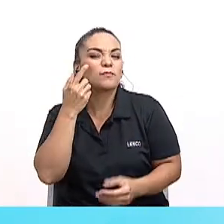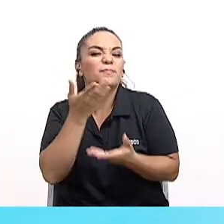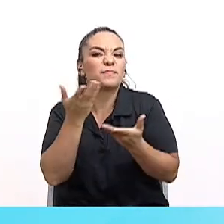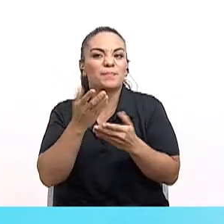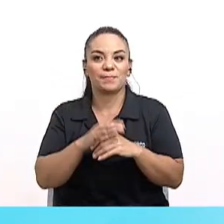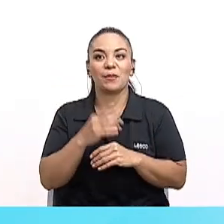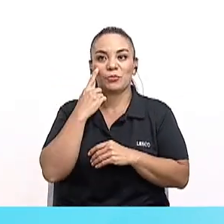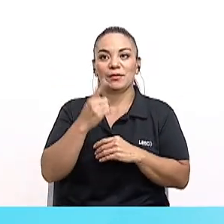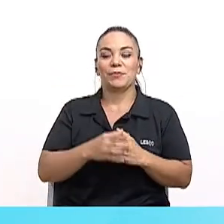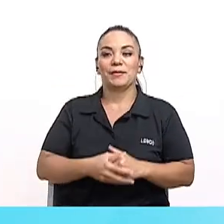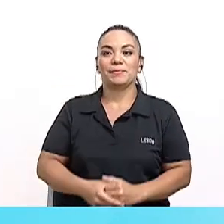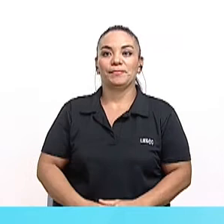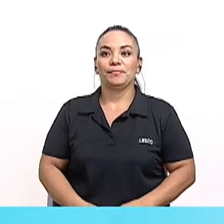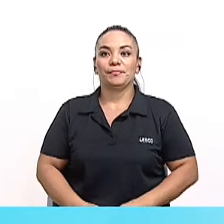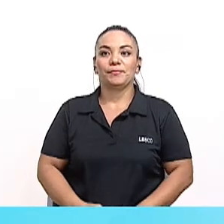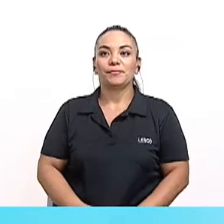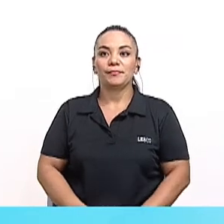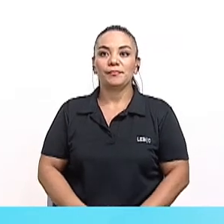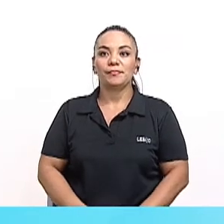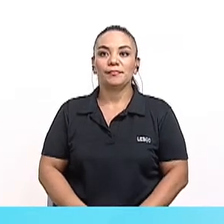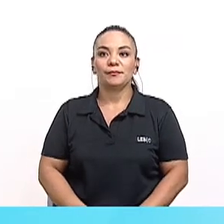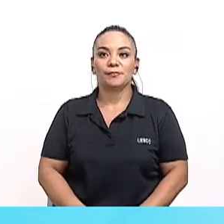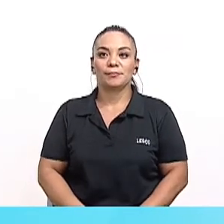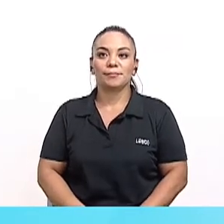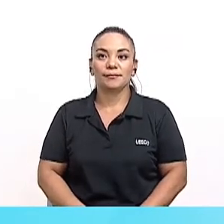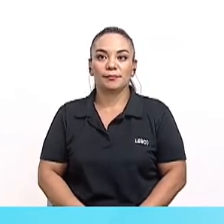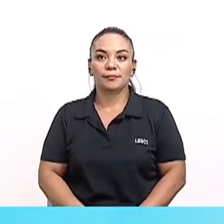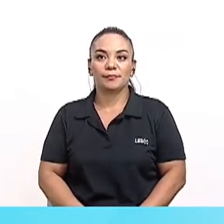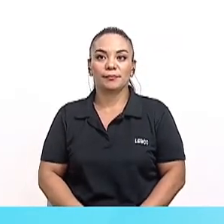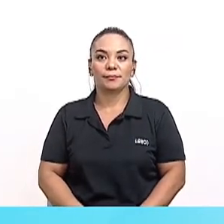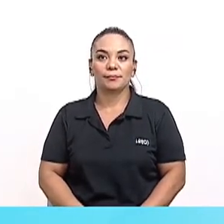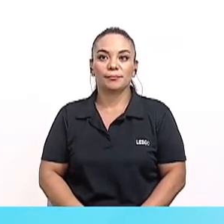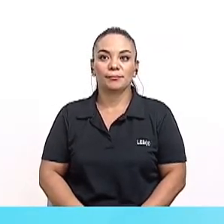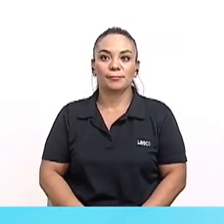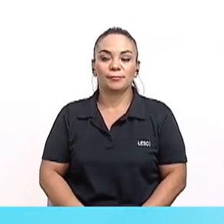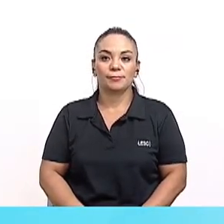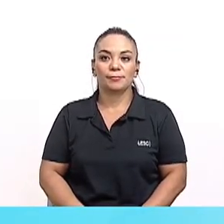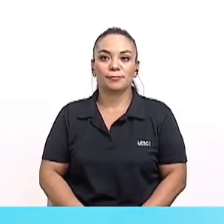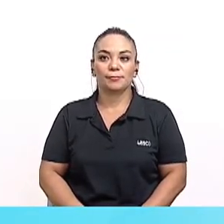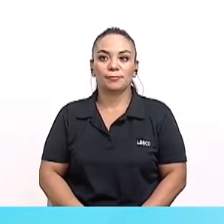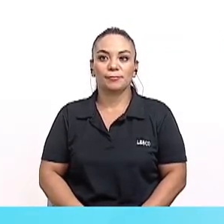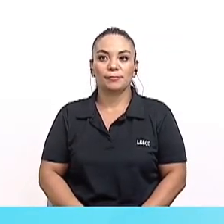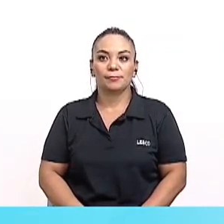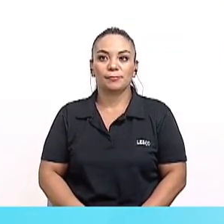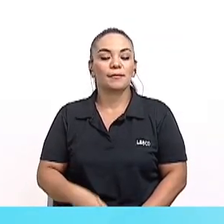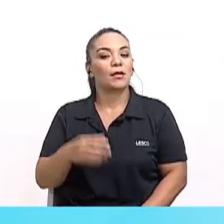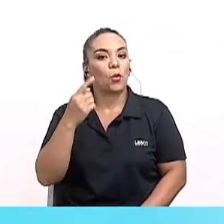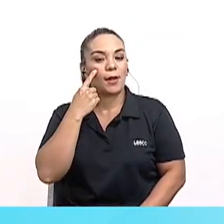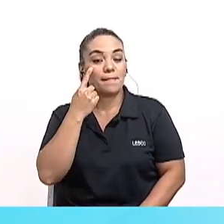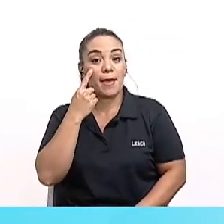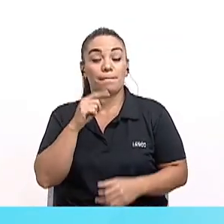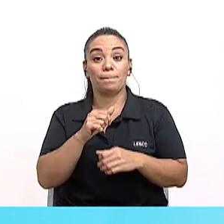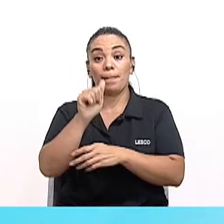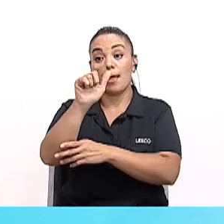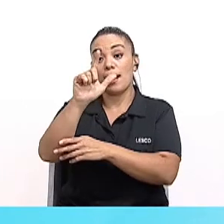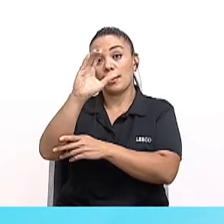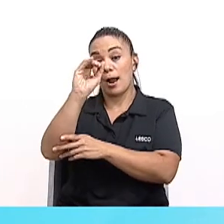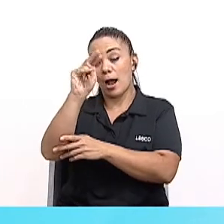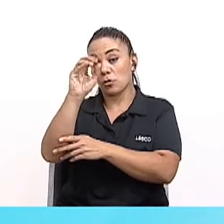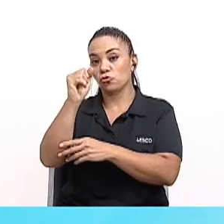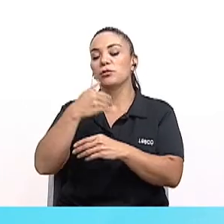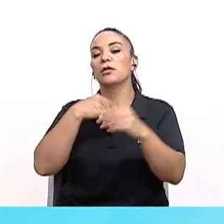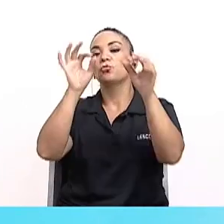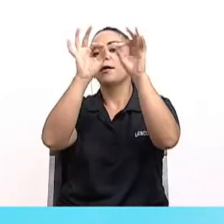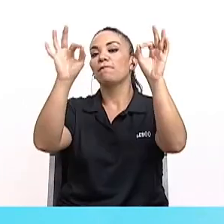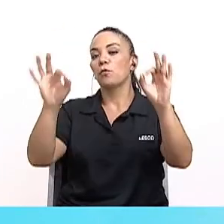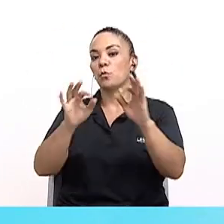son los siguientes. Los alcanos van a tener esta configuración. tienen una fórmula general que siempre